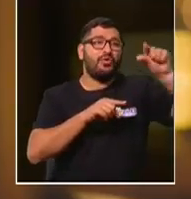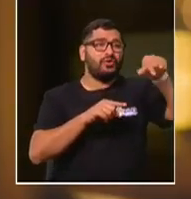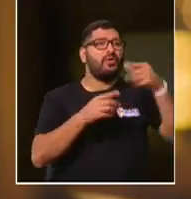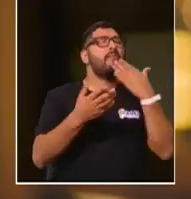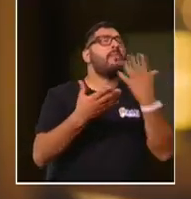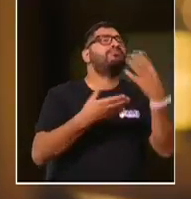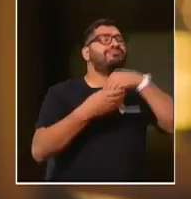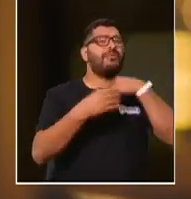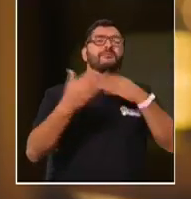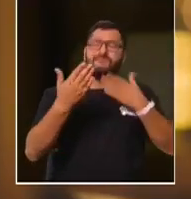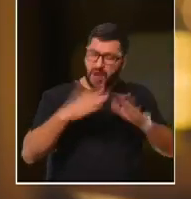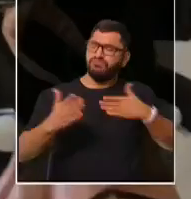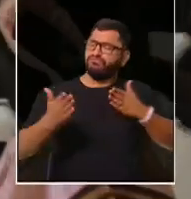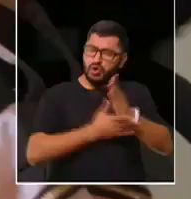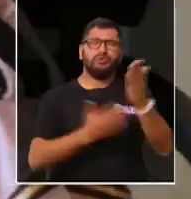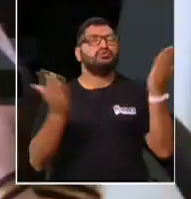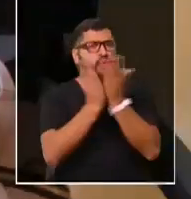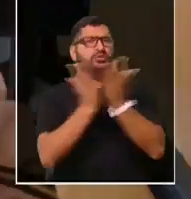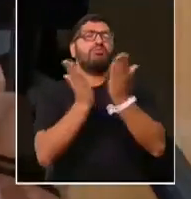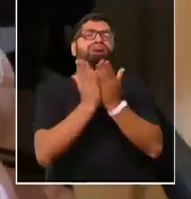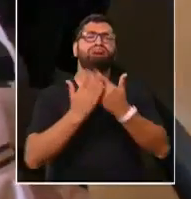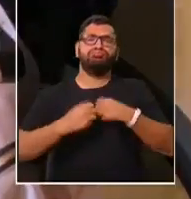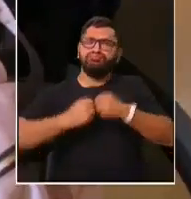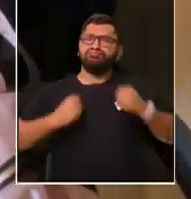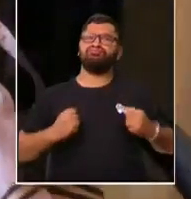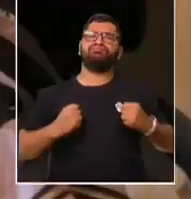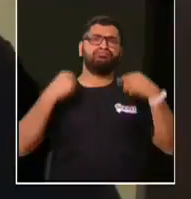ahí fue como, ya voy a entrar a estudiar.